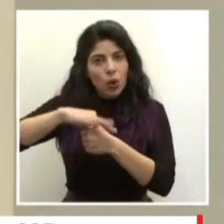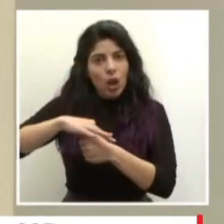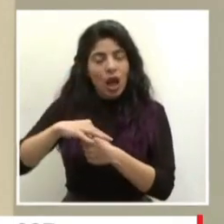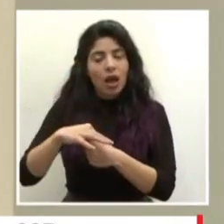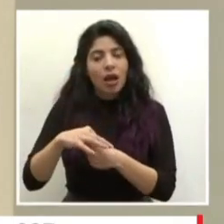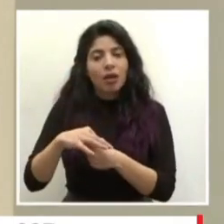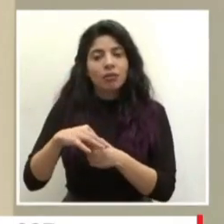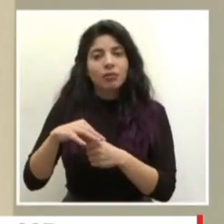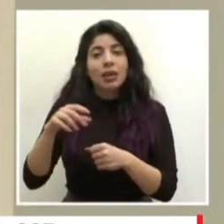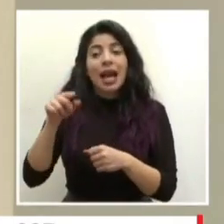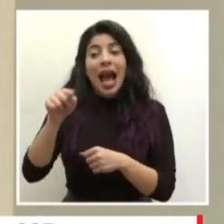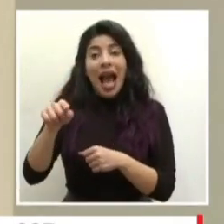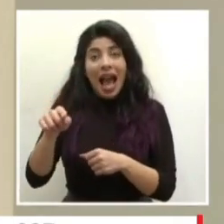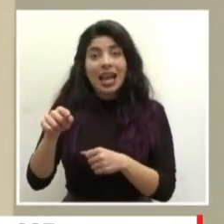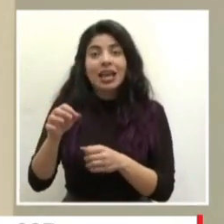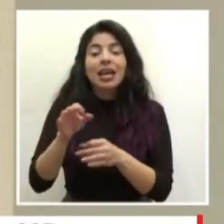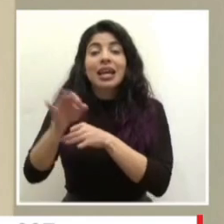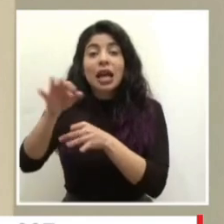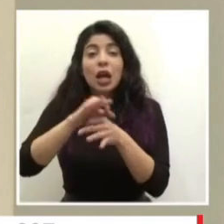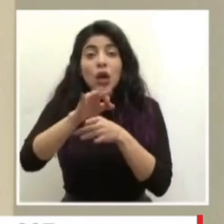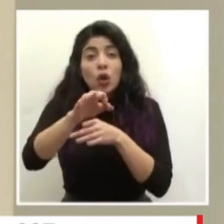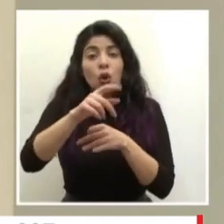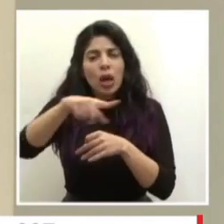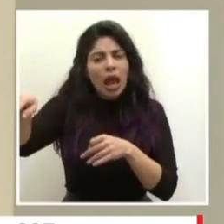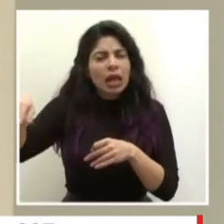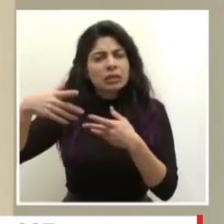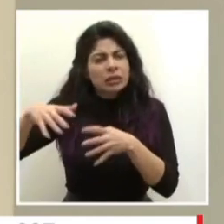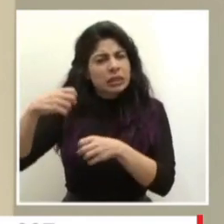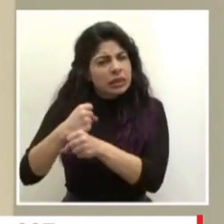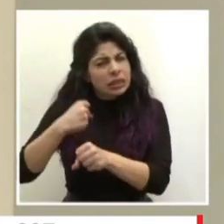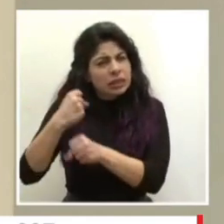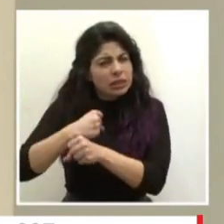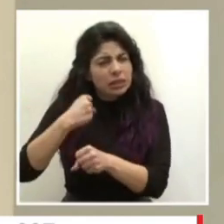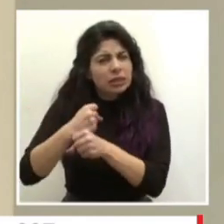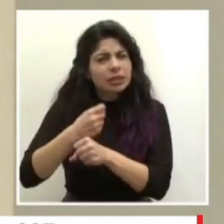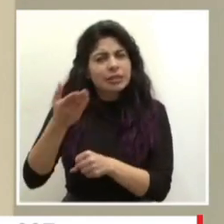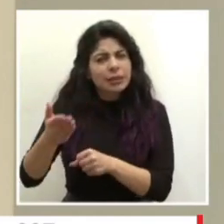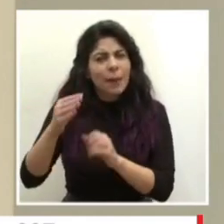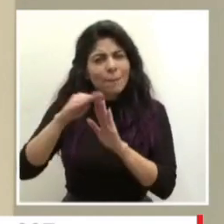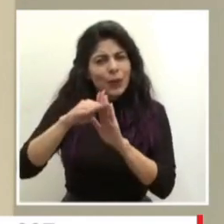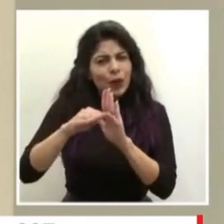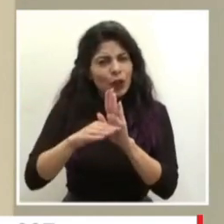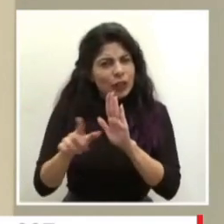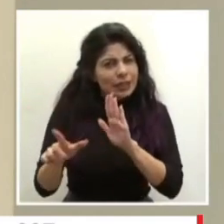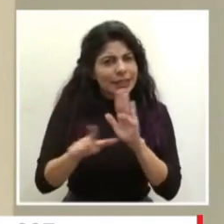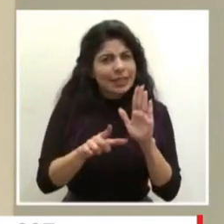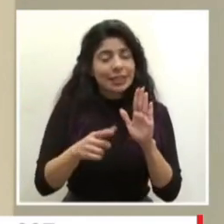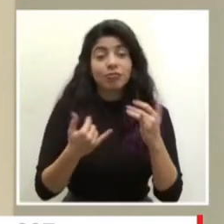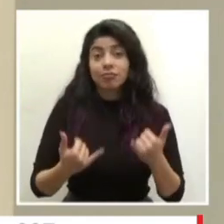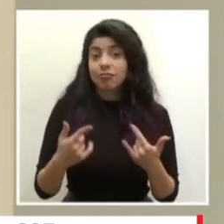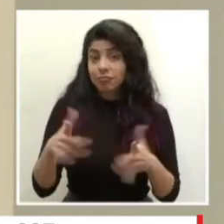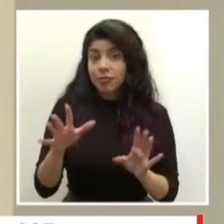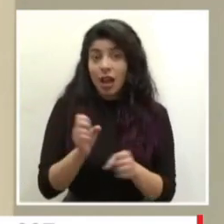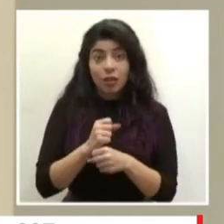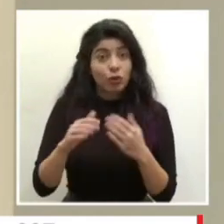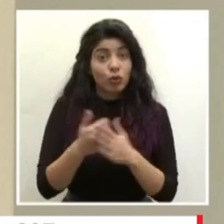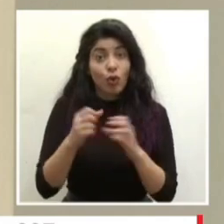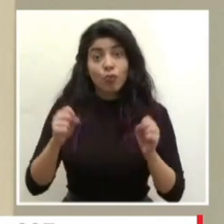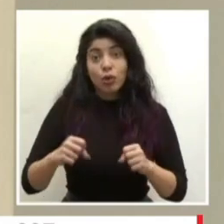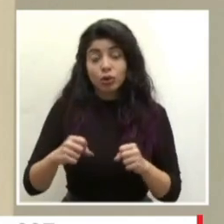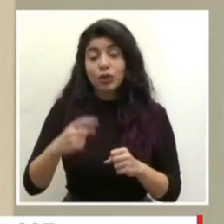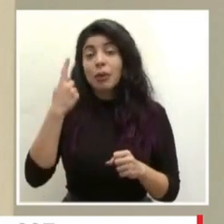estado justamente los niveles regionales y locales trabajando 100% en ese protocolo y están ya haciendo todo lo posible para